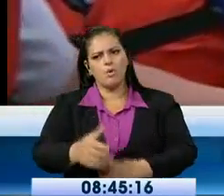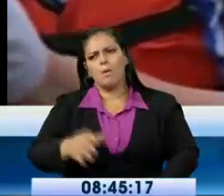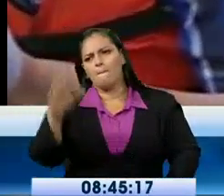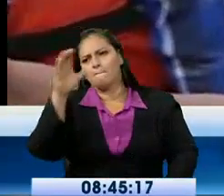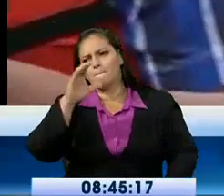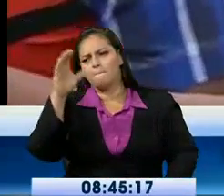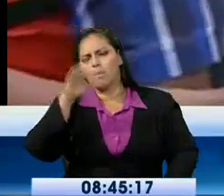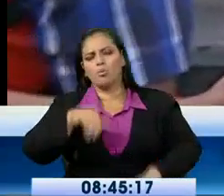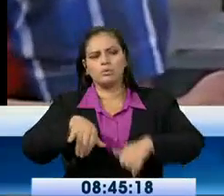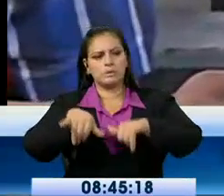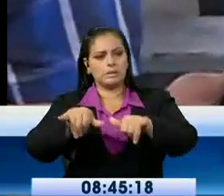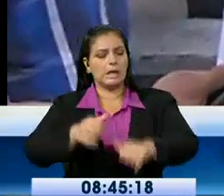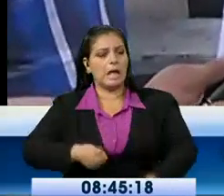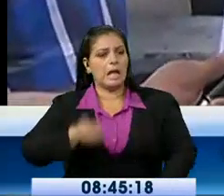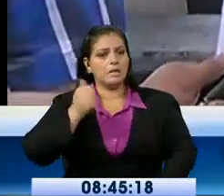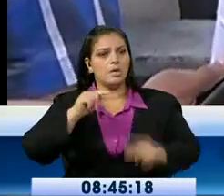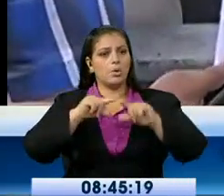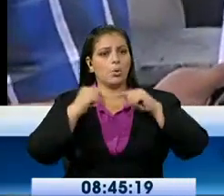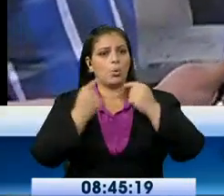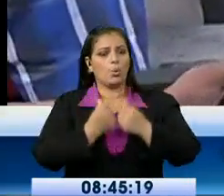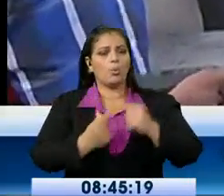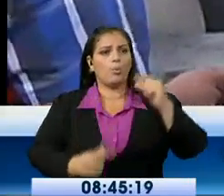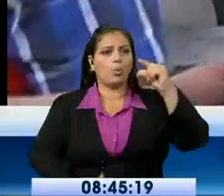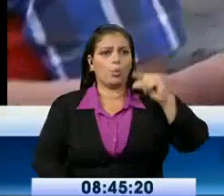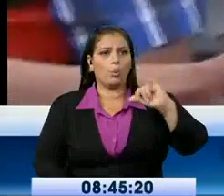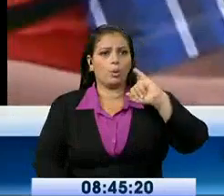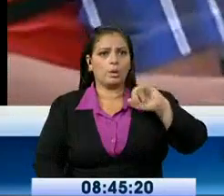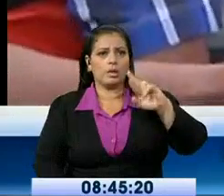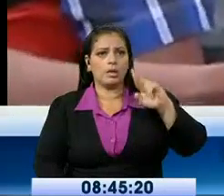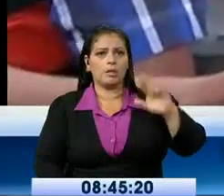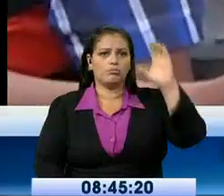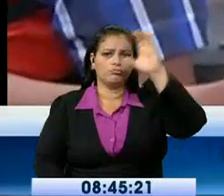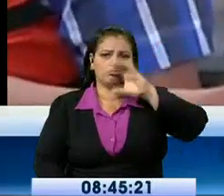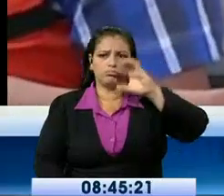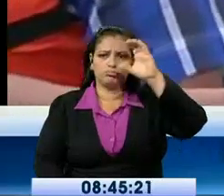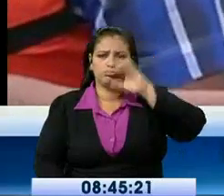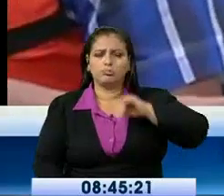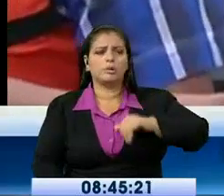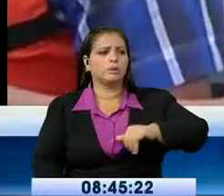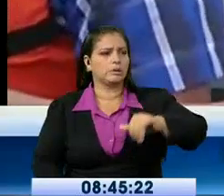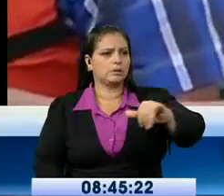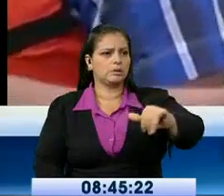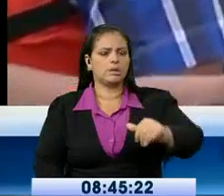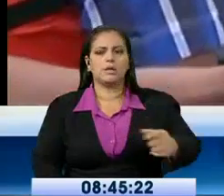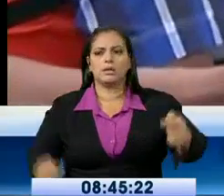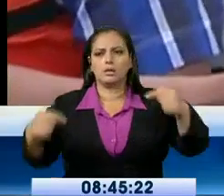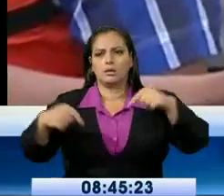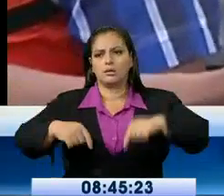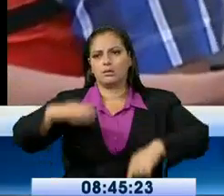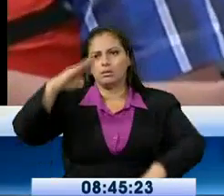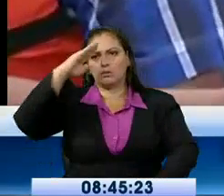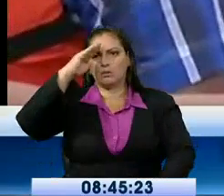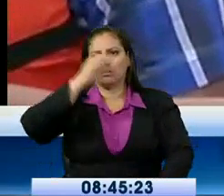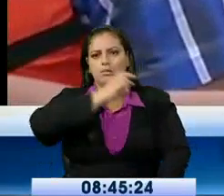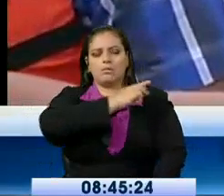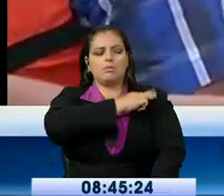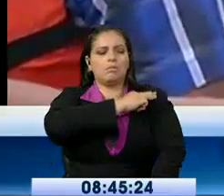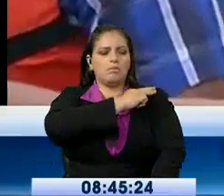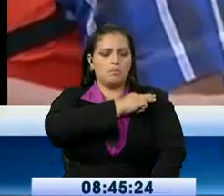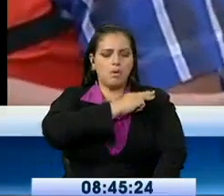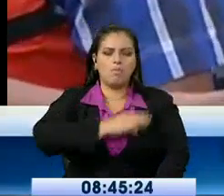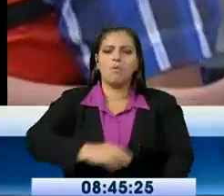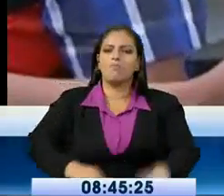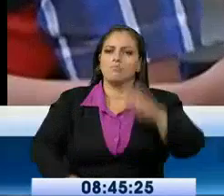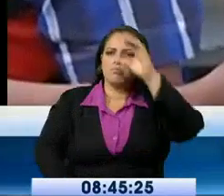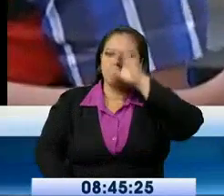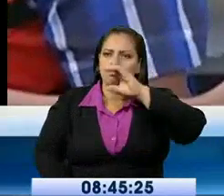GIR ayer también ha estado ayudándonos a buscar en otra lancha y desde hoy sabemos que la Armada se ha plegado en la